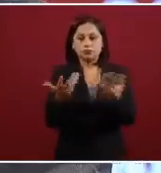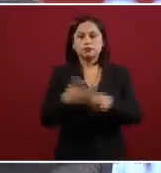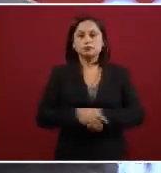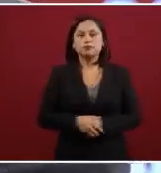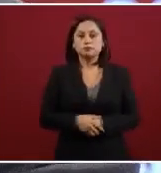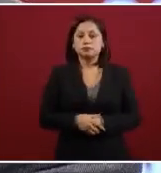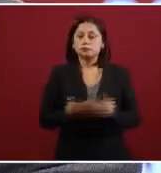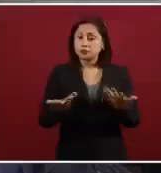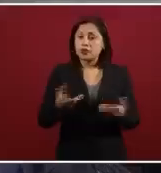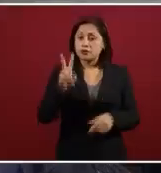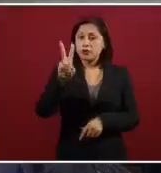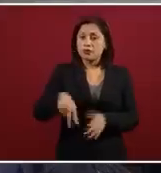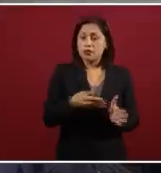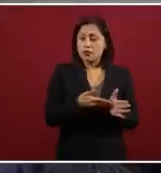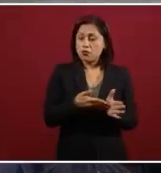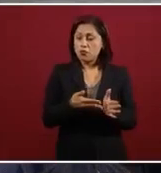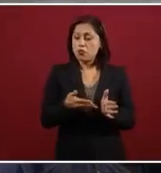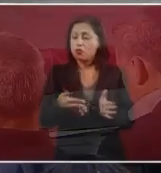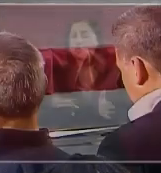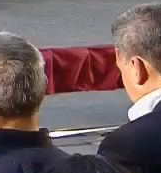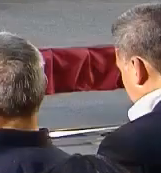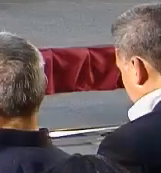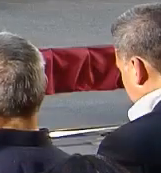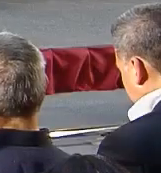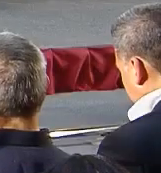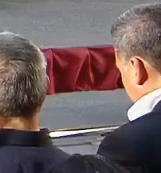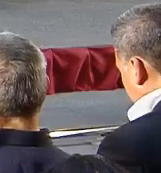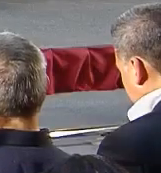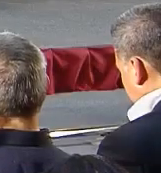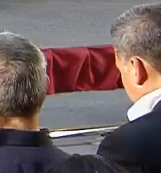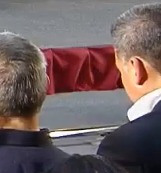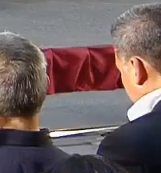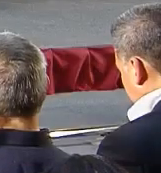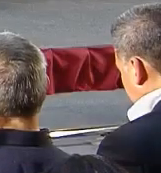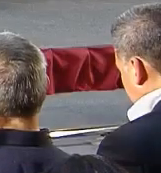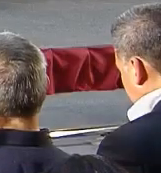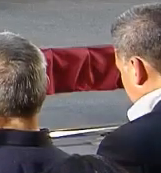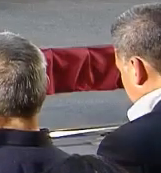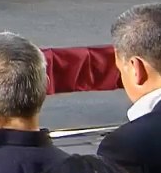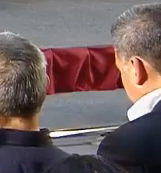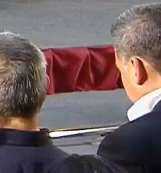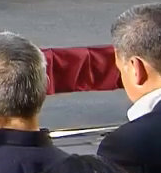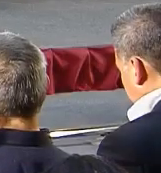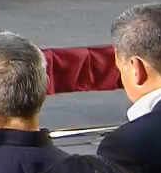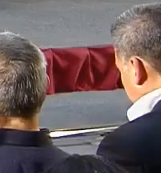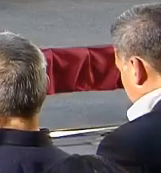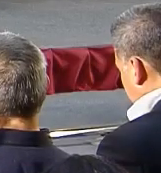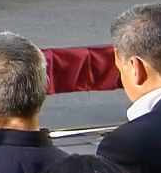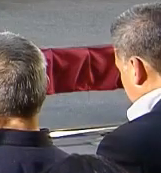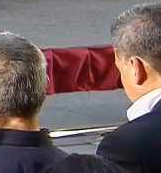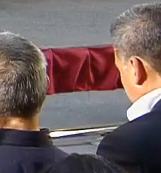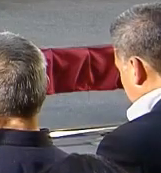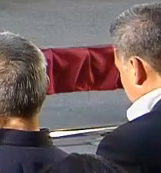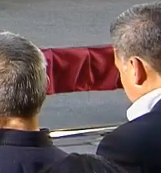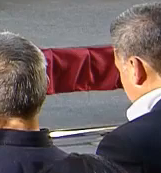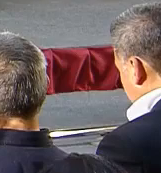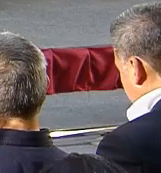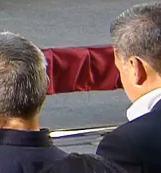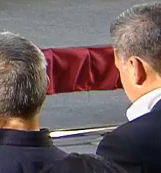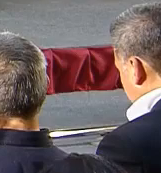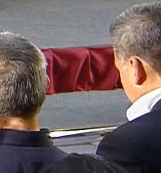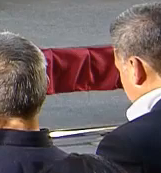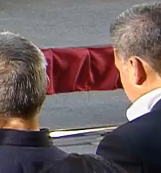muy bien, va avanzando. Ahora sí que la cuarta transformación